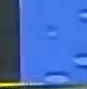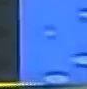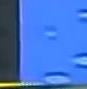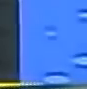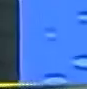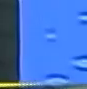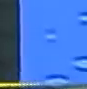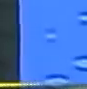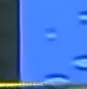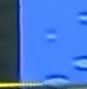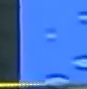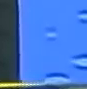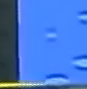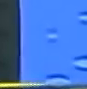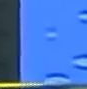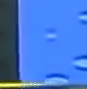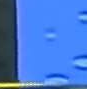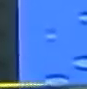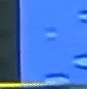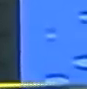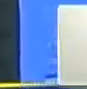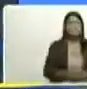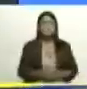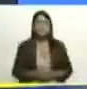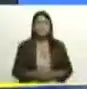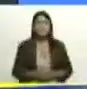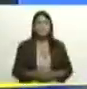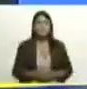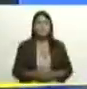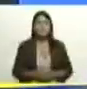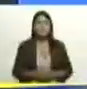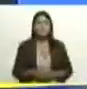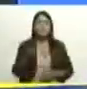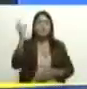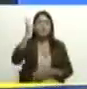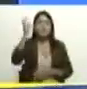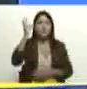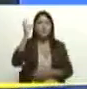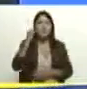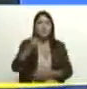acompaña en esta actividad, este Consejo Nacional de Economía, presidente.